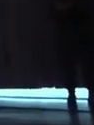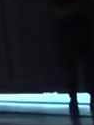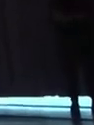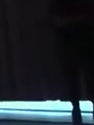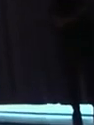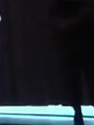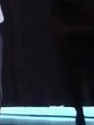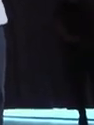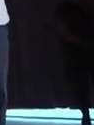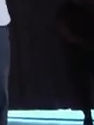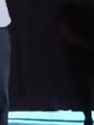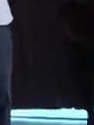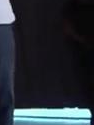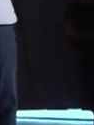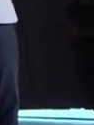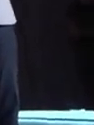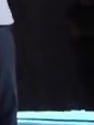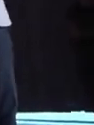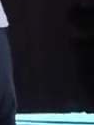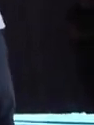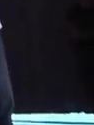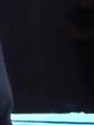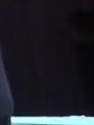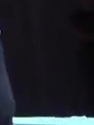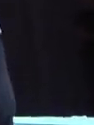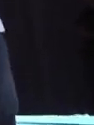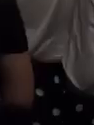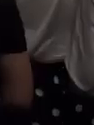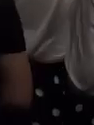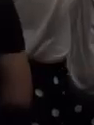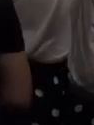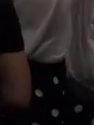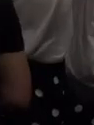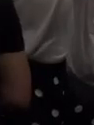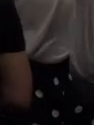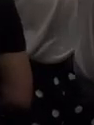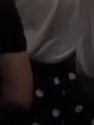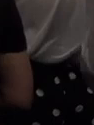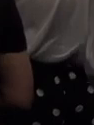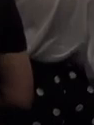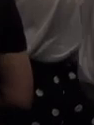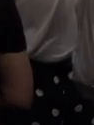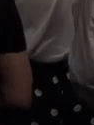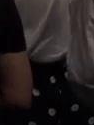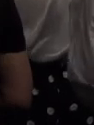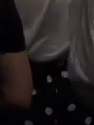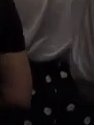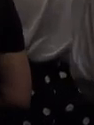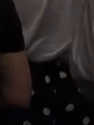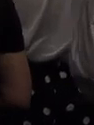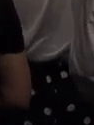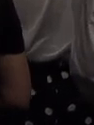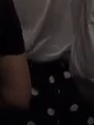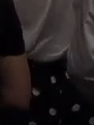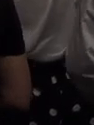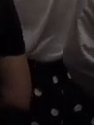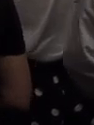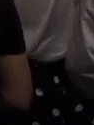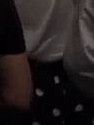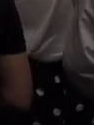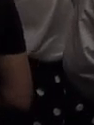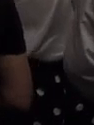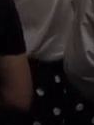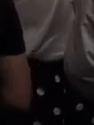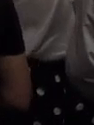Ahora dime quién puso puerta al agua tiene tubo la